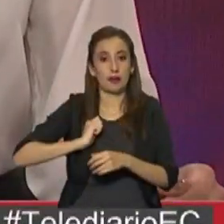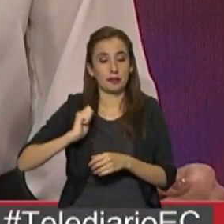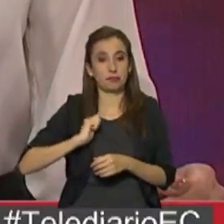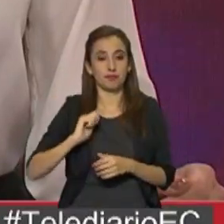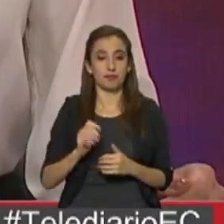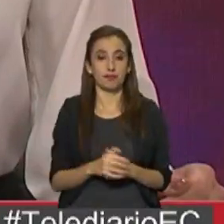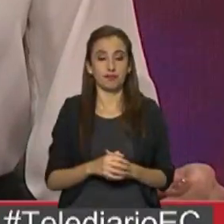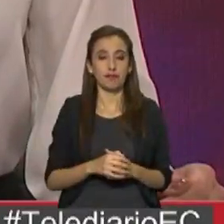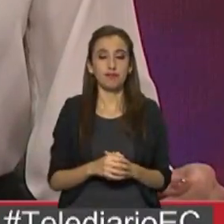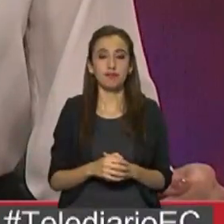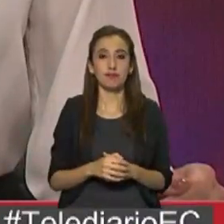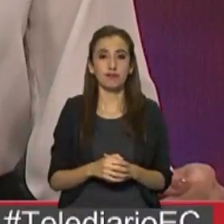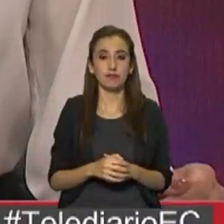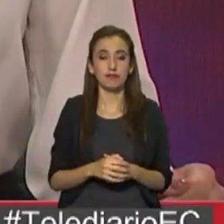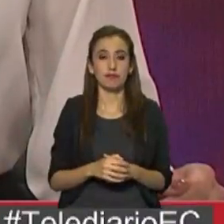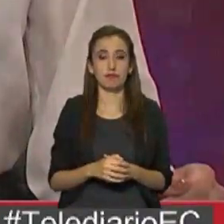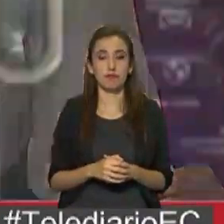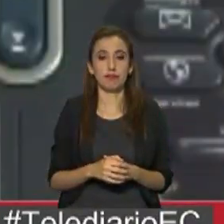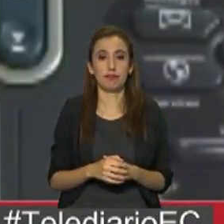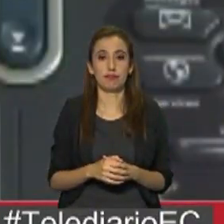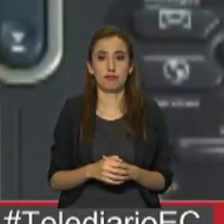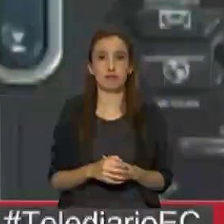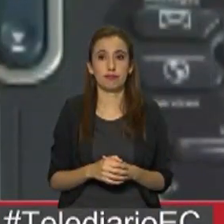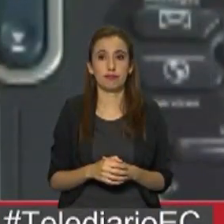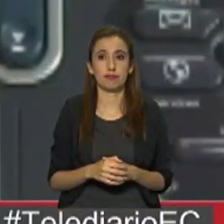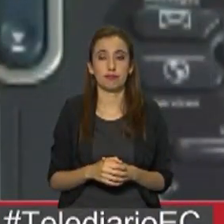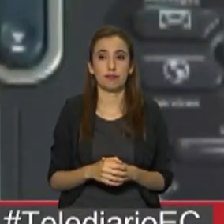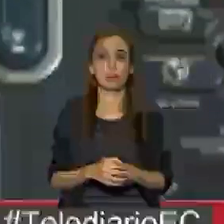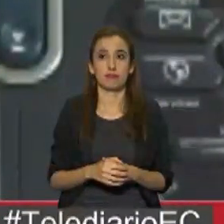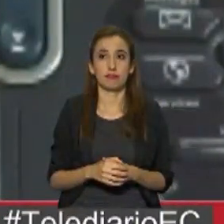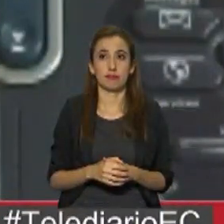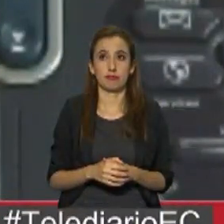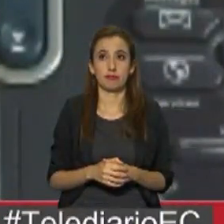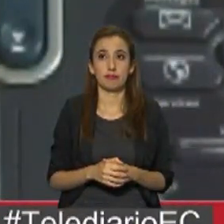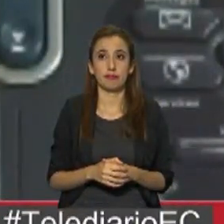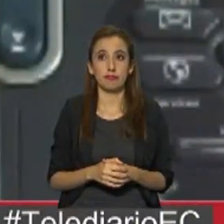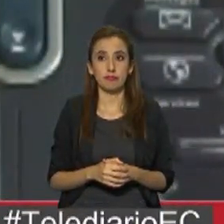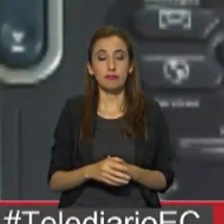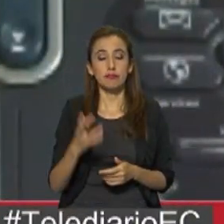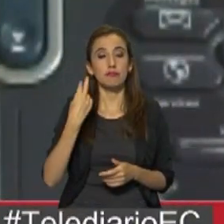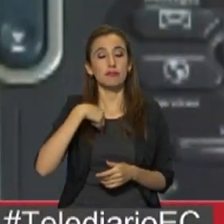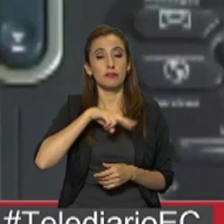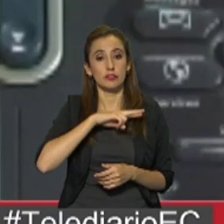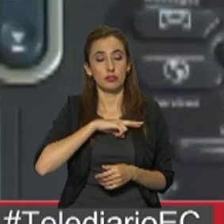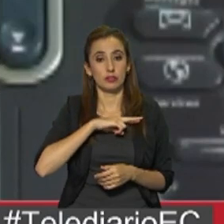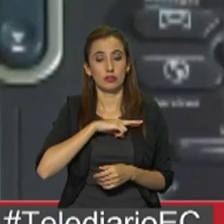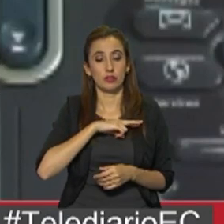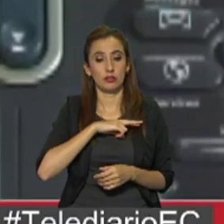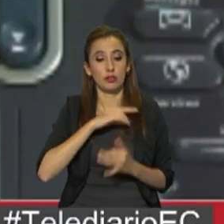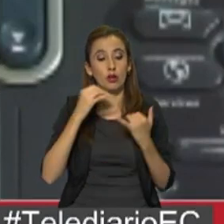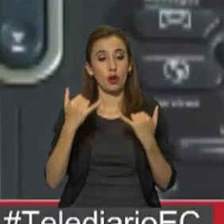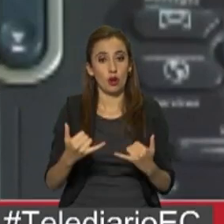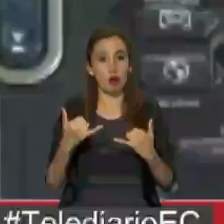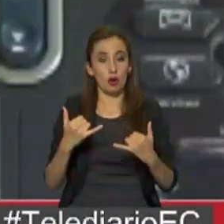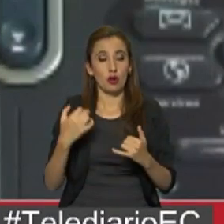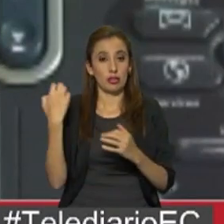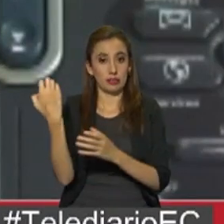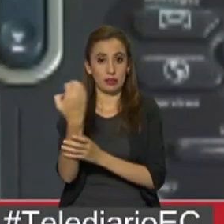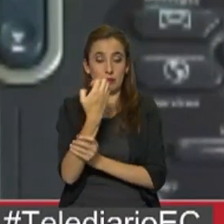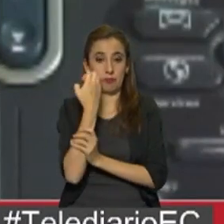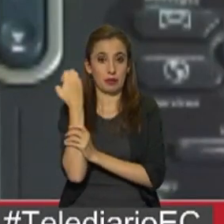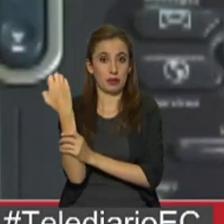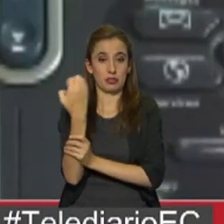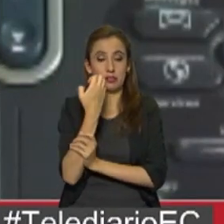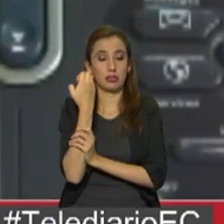jubilados es muy importante nosotros no por el estado del sistema